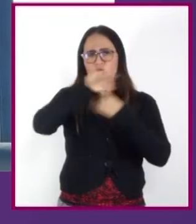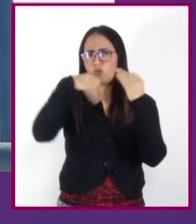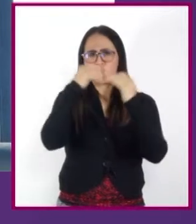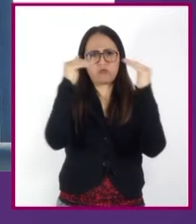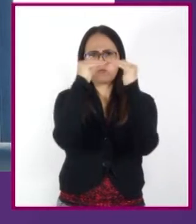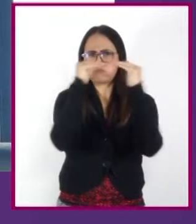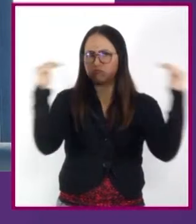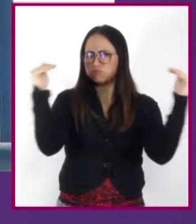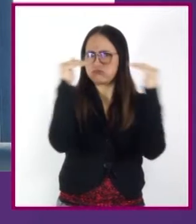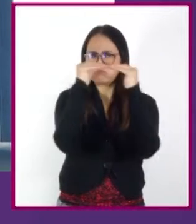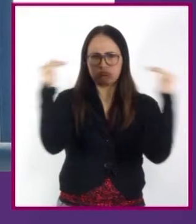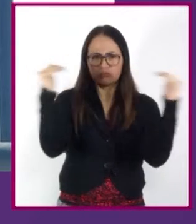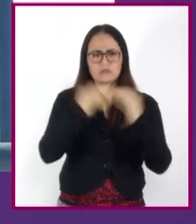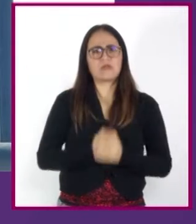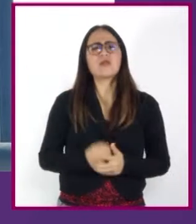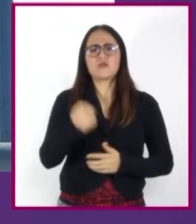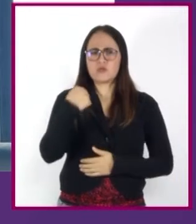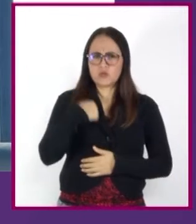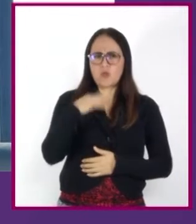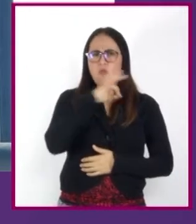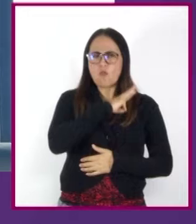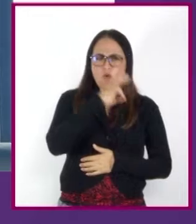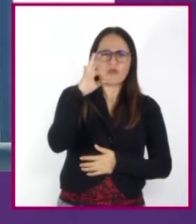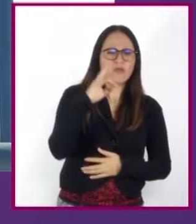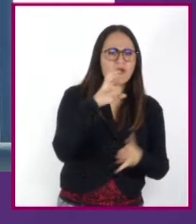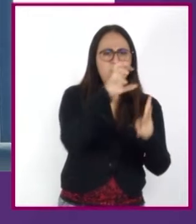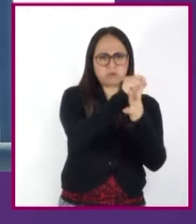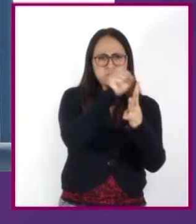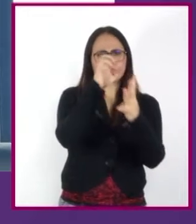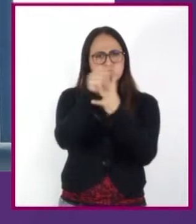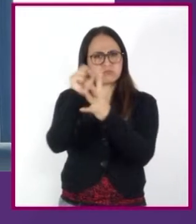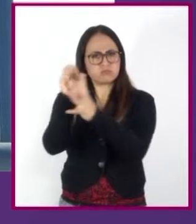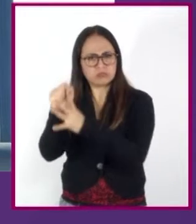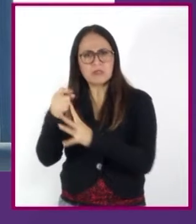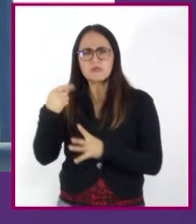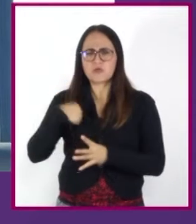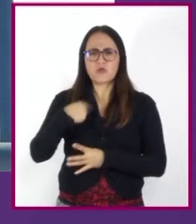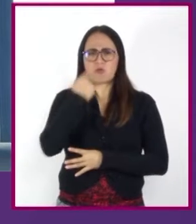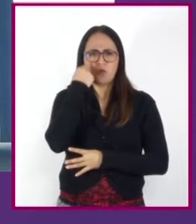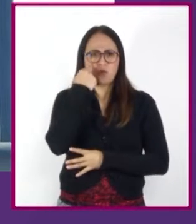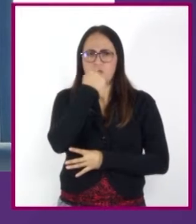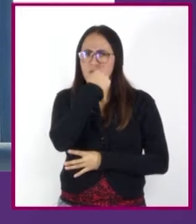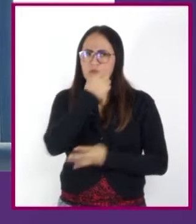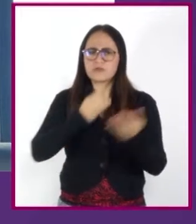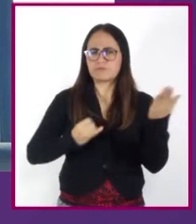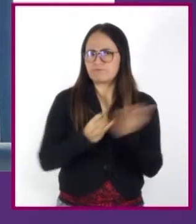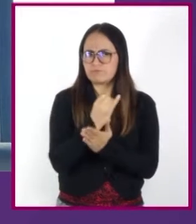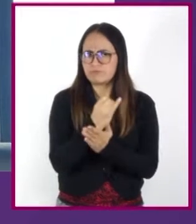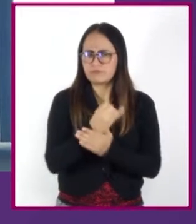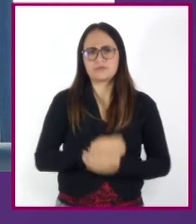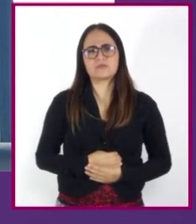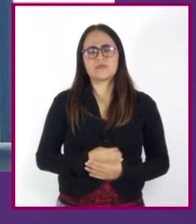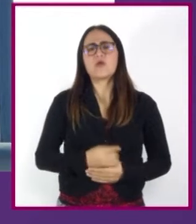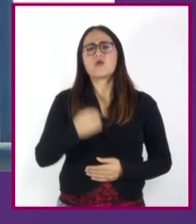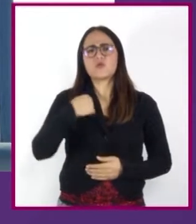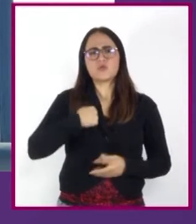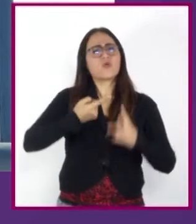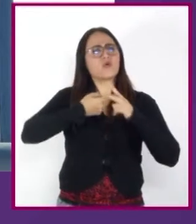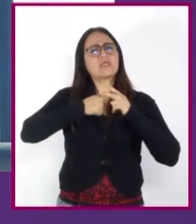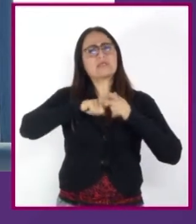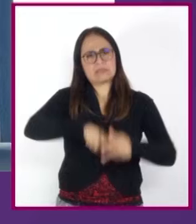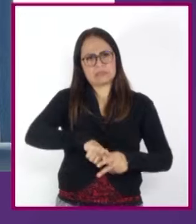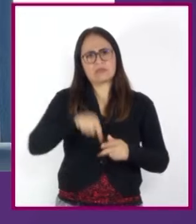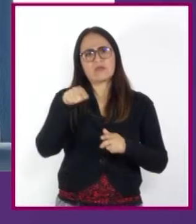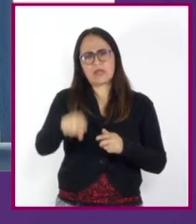niños, que yo podía hacer lo que yo quisiera con las decisiones de mi vida. Entonces, desde el principio me llevaron a